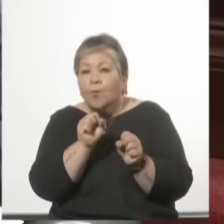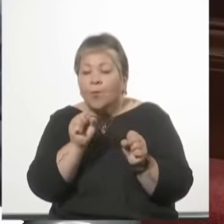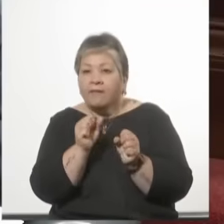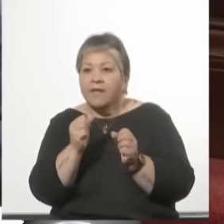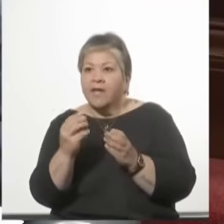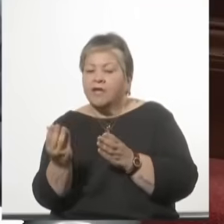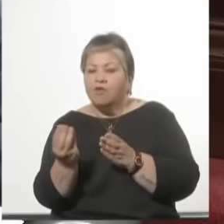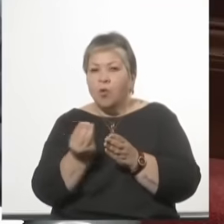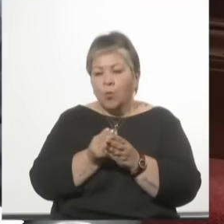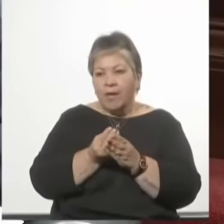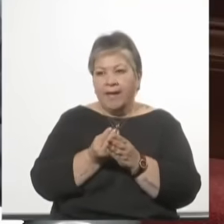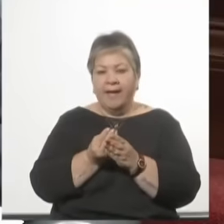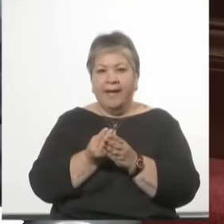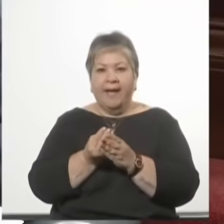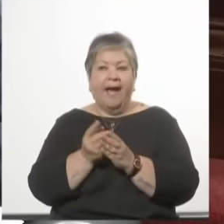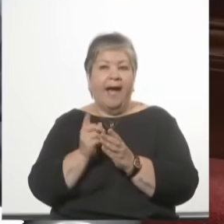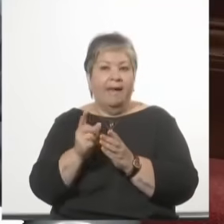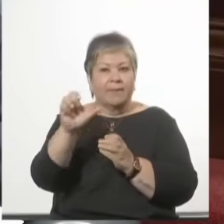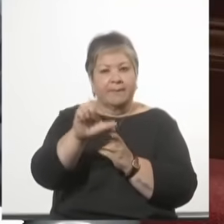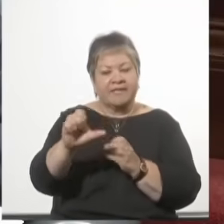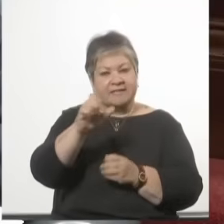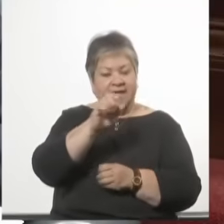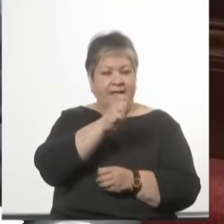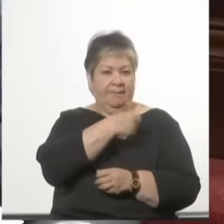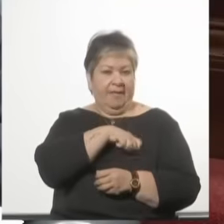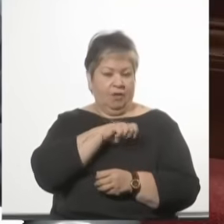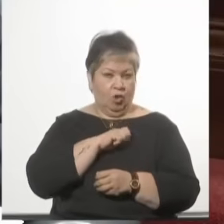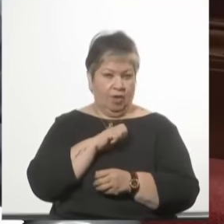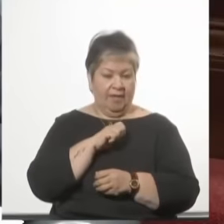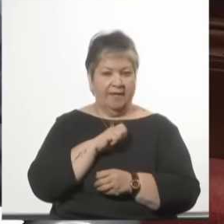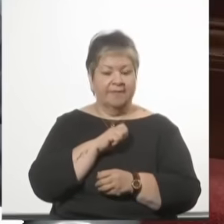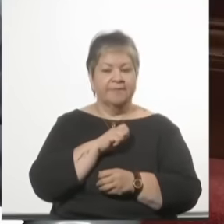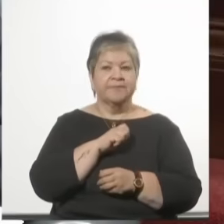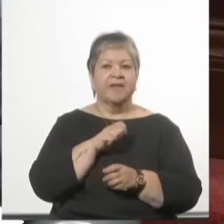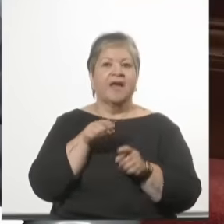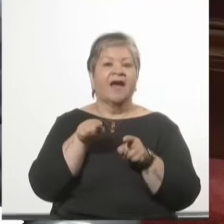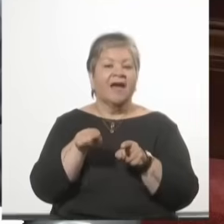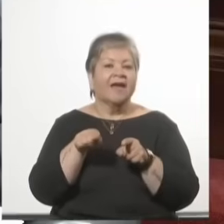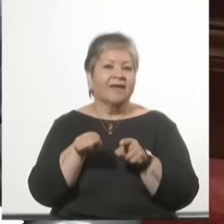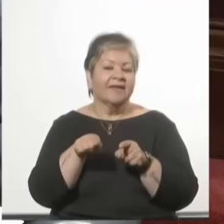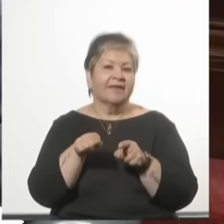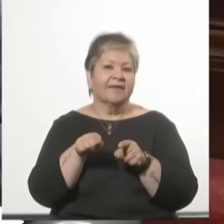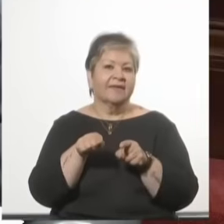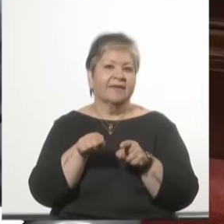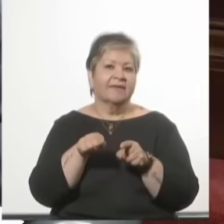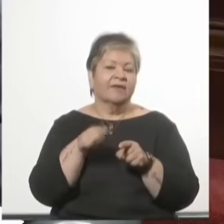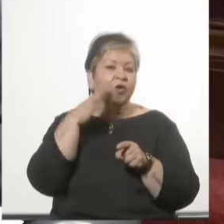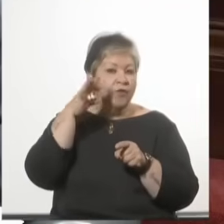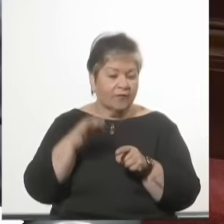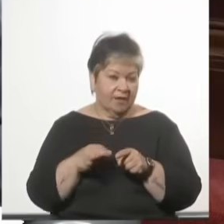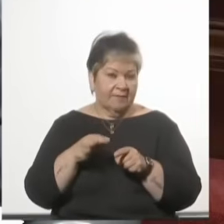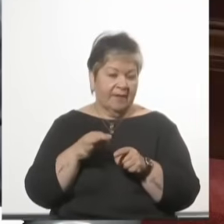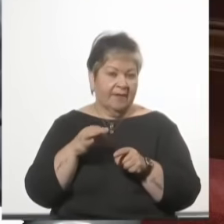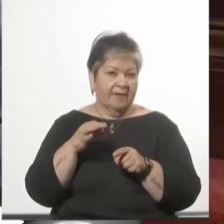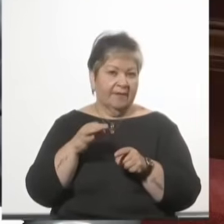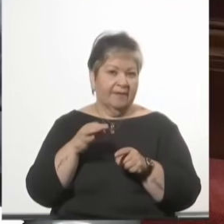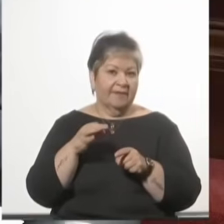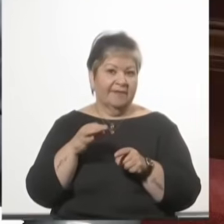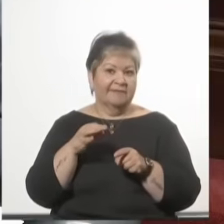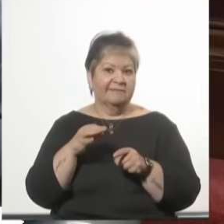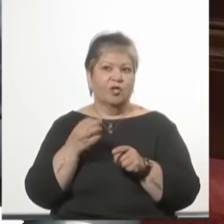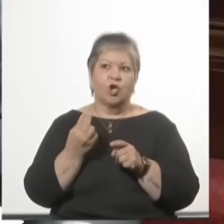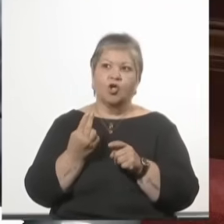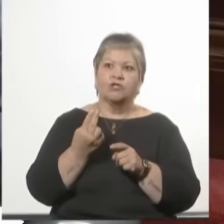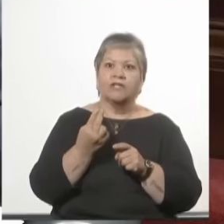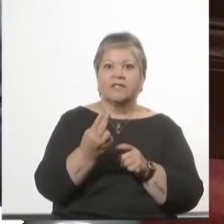involucrar directamente al co-contratante, dicha circunstancia jurídicamente encartaría de así confirmarse en una hipótesis del vicio del